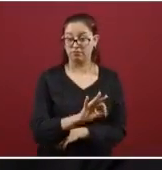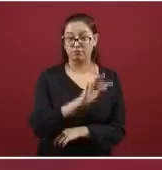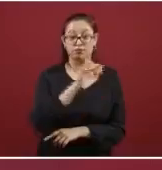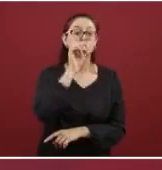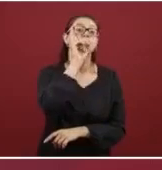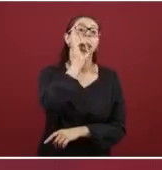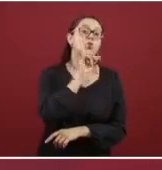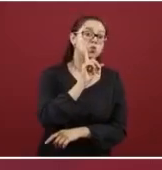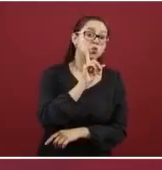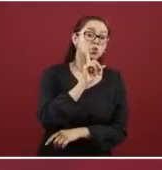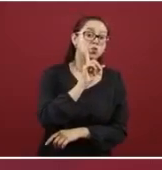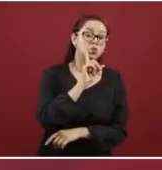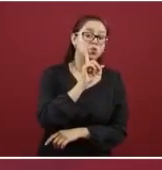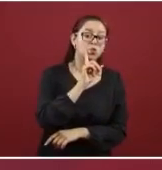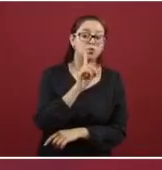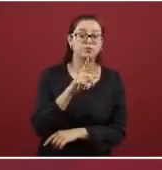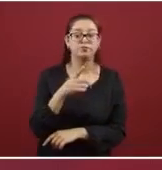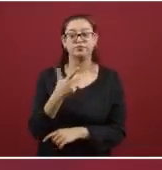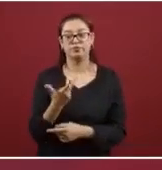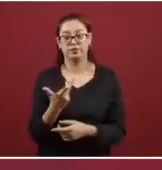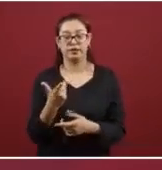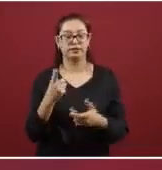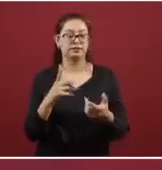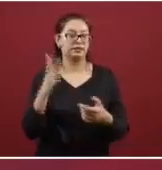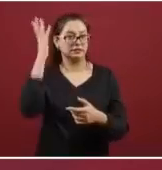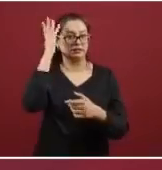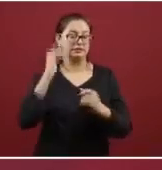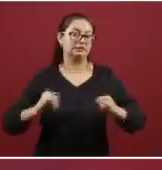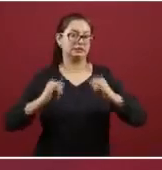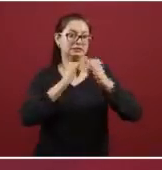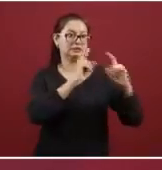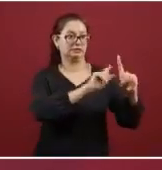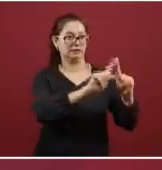son mujeres en las secretarías.